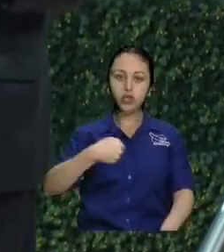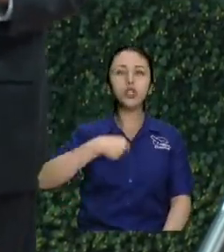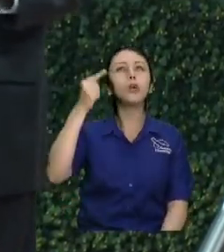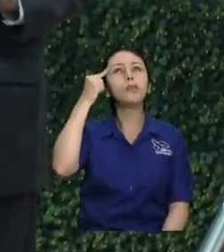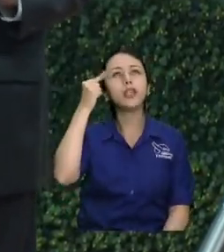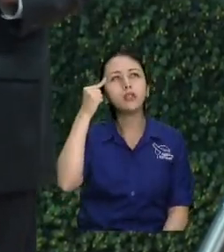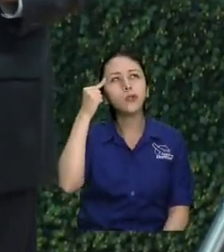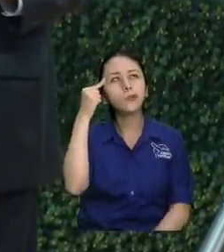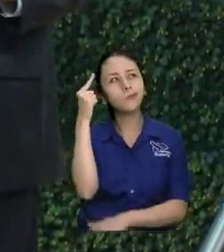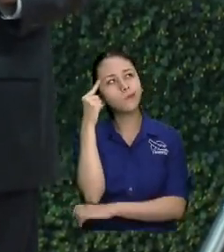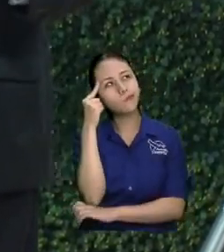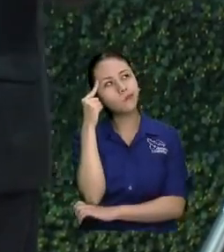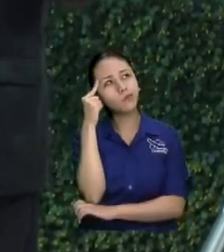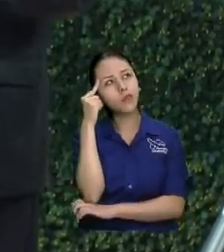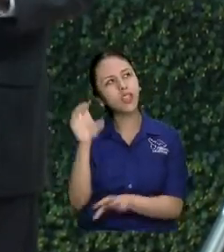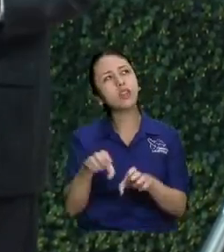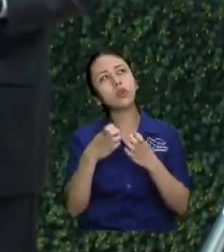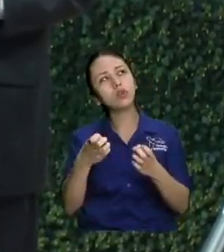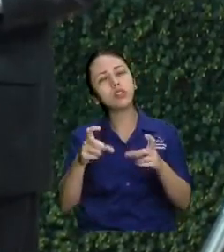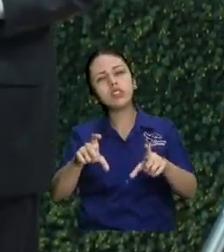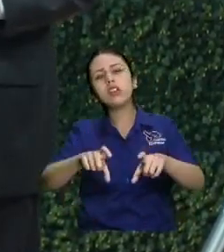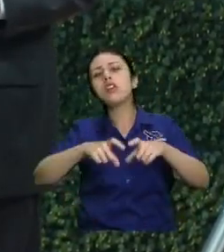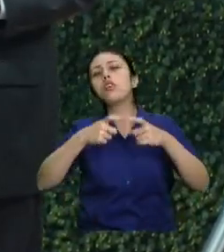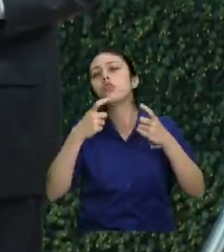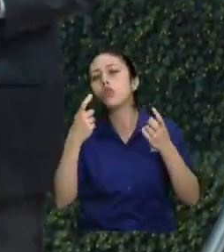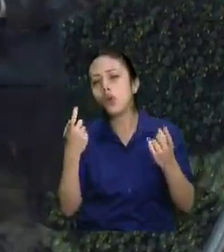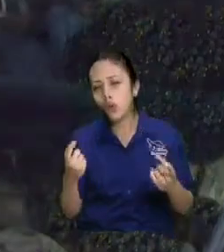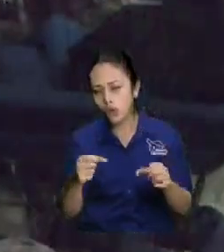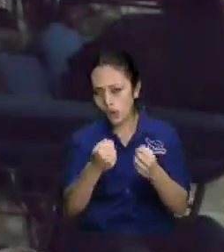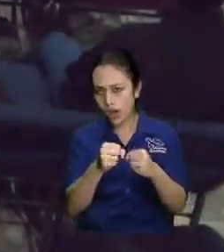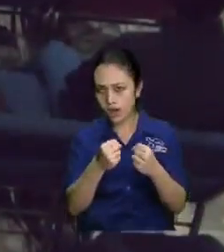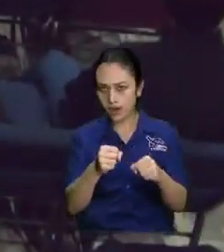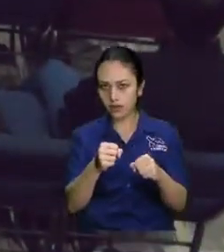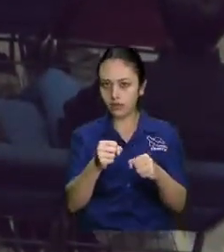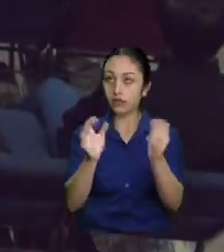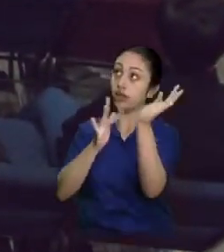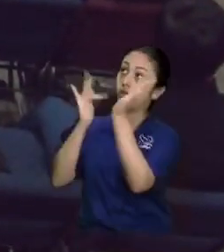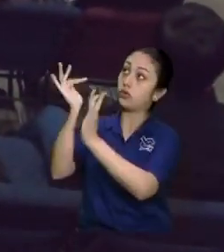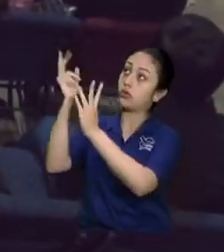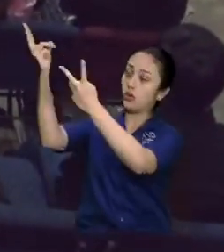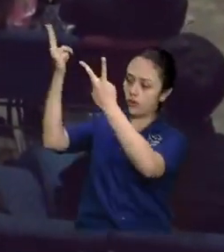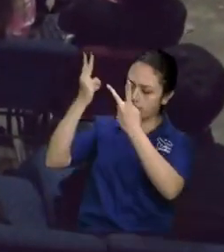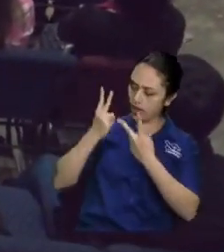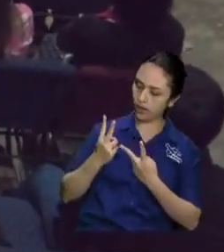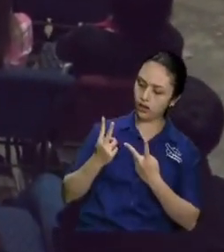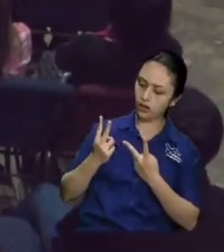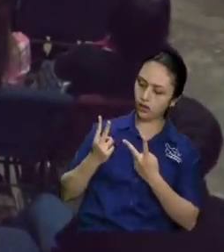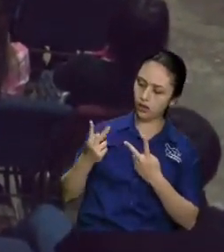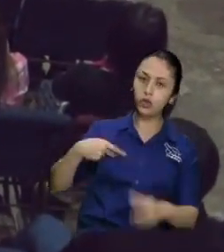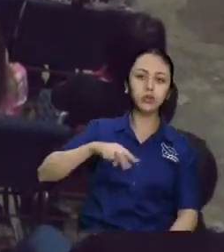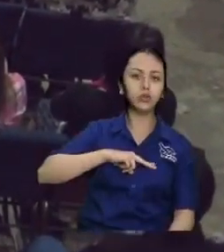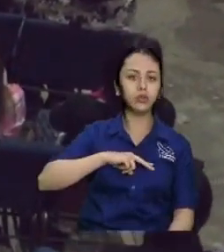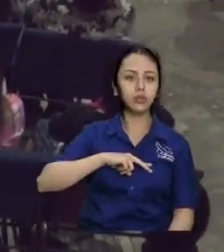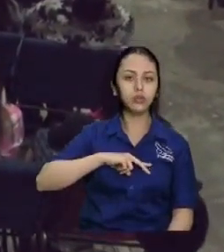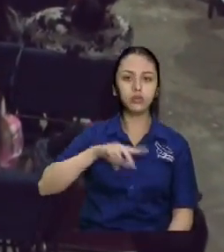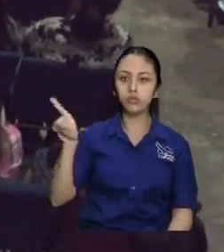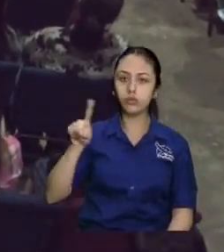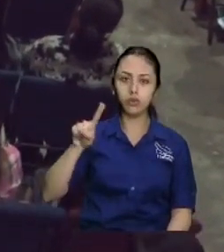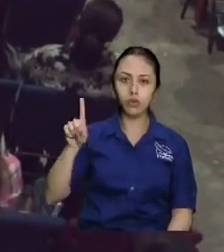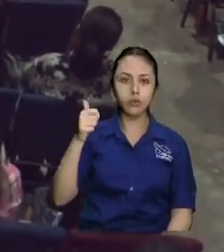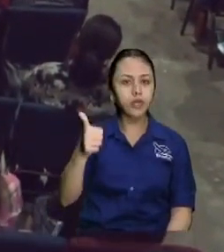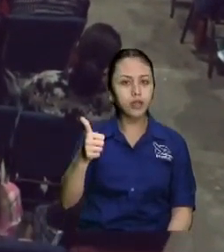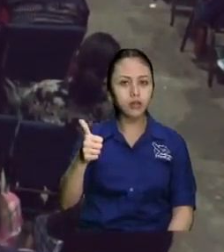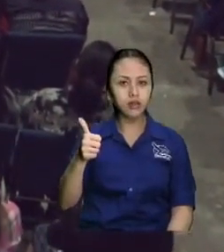¿cómo podrá ser si cuando viene el Señor, no estamos bien en la casa?